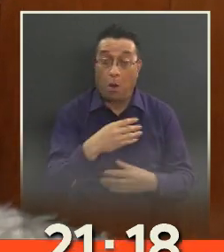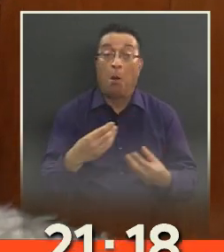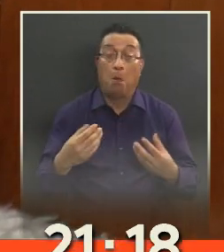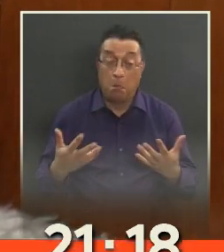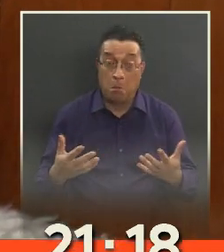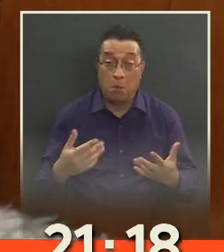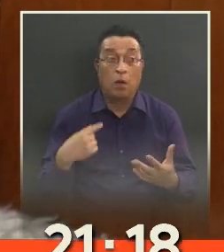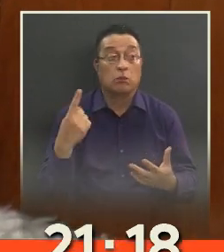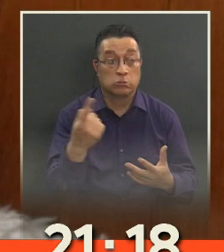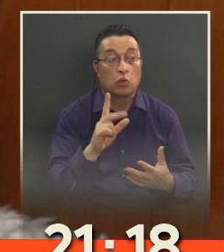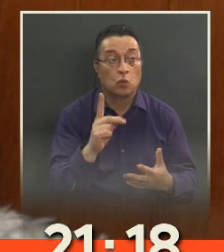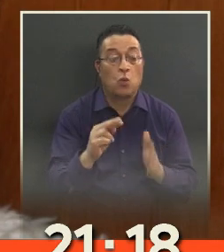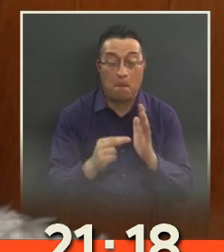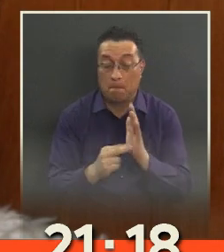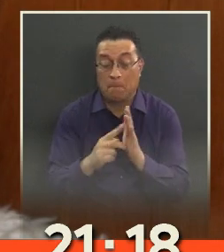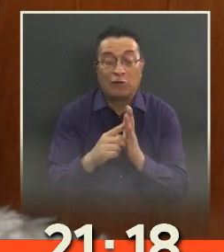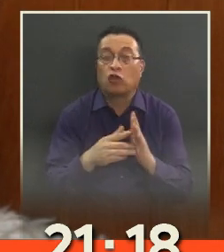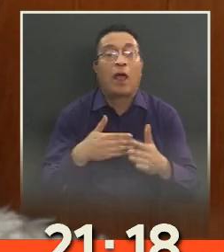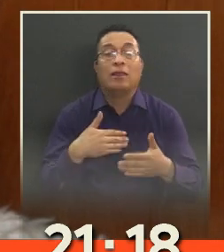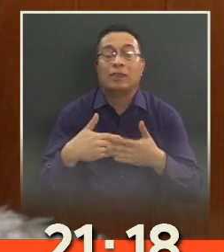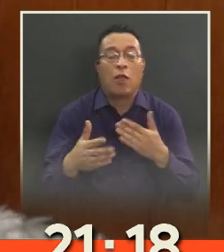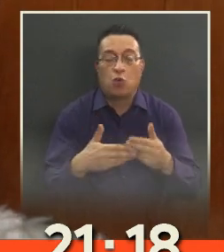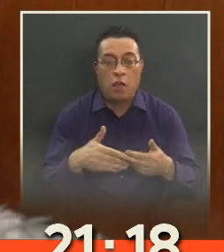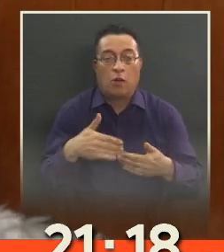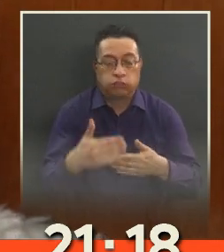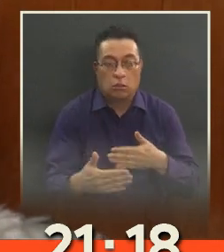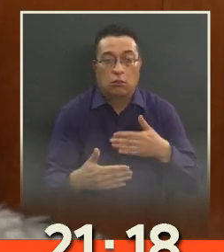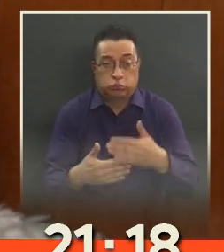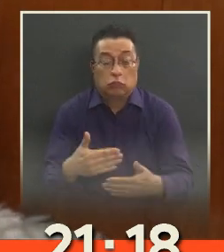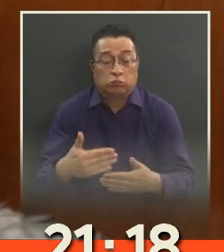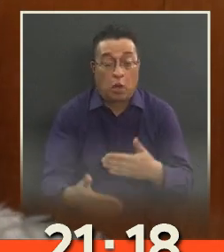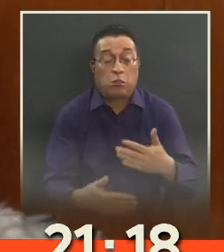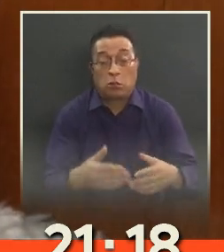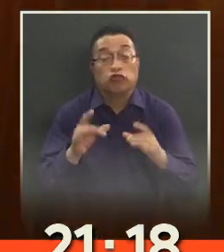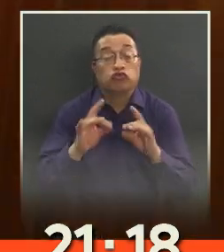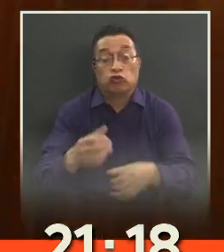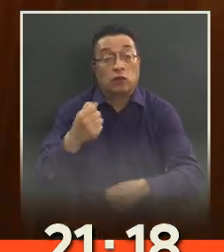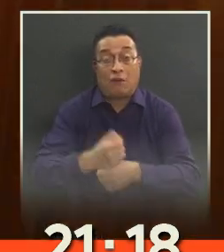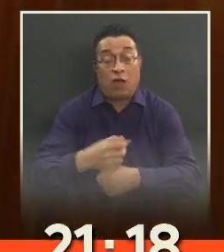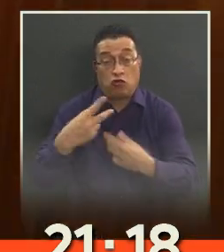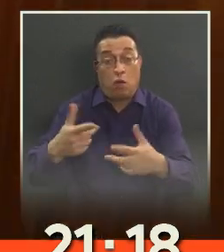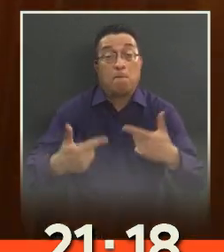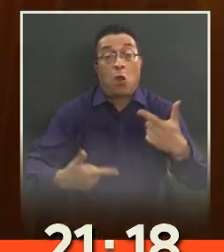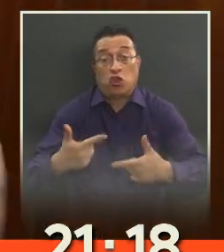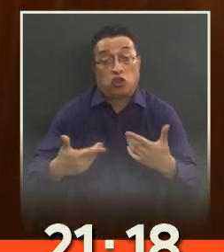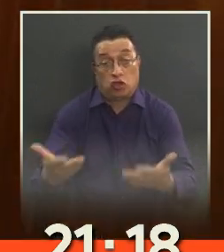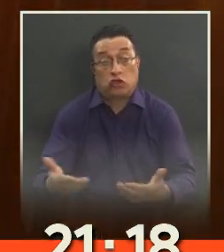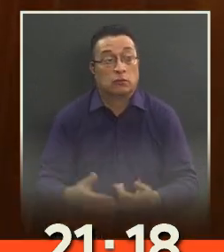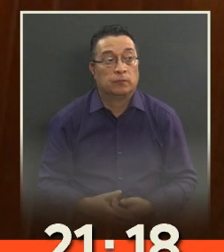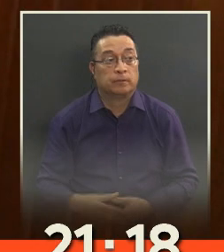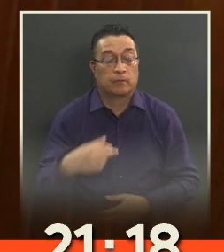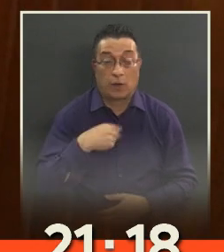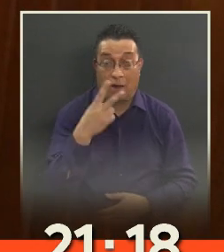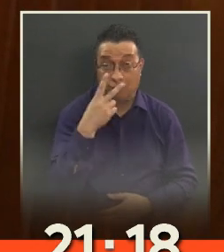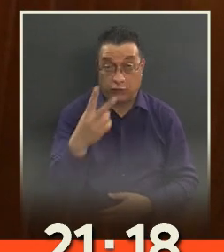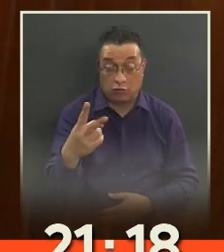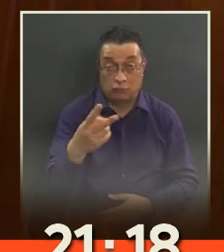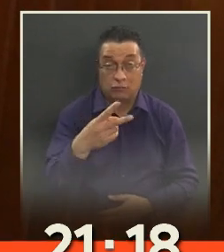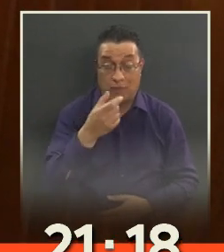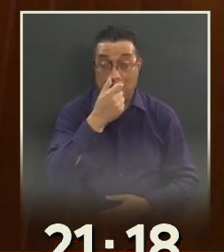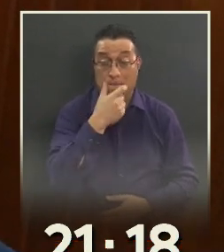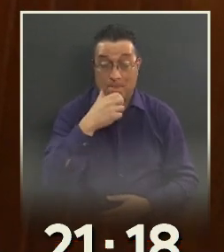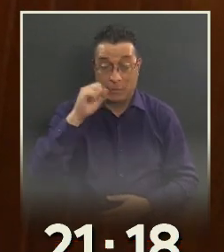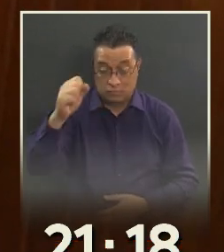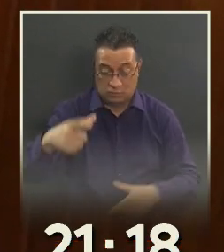supongo que era como un paso natural también, estaba dentro de las posibilidades de su carrera política. Ver a Gabriel con la cinta presidencial